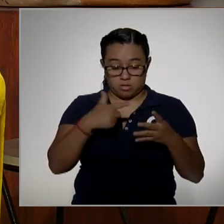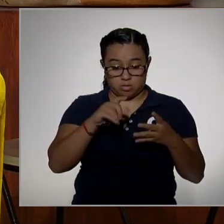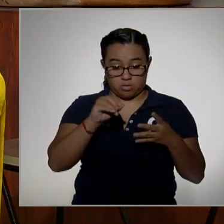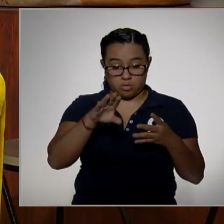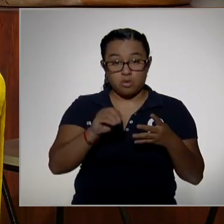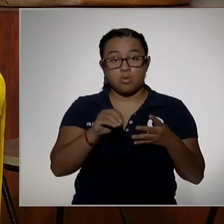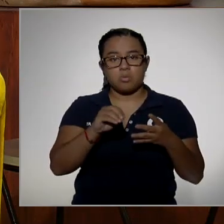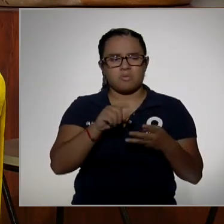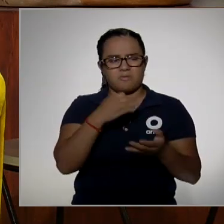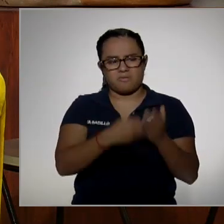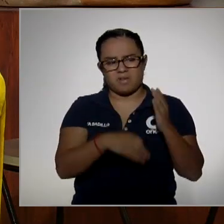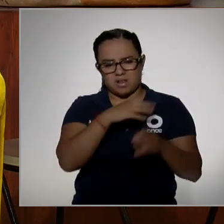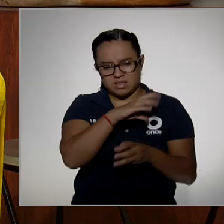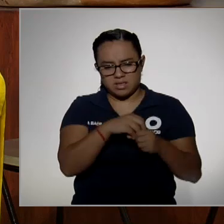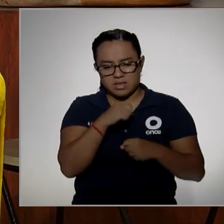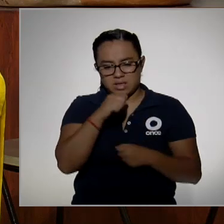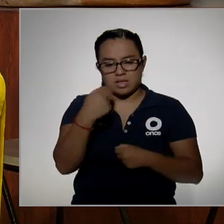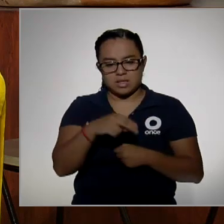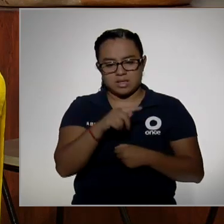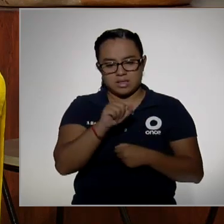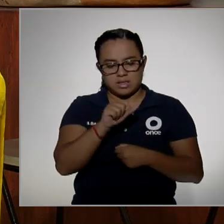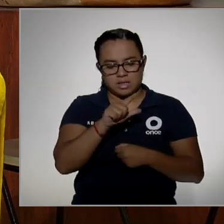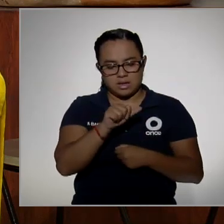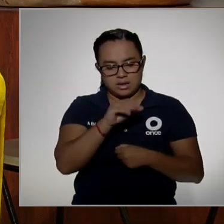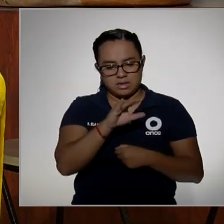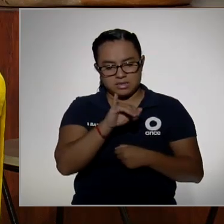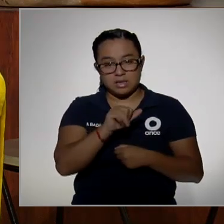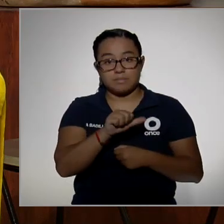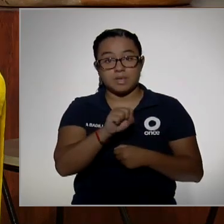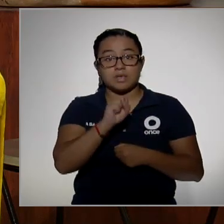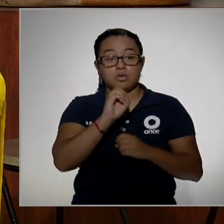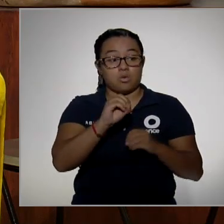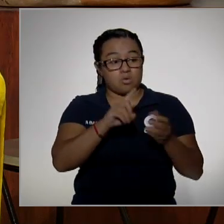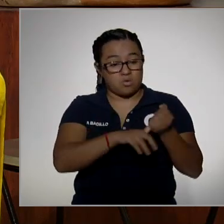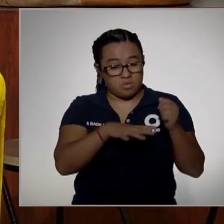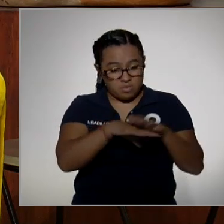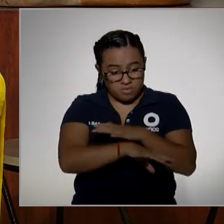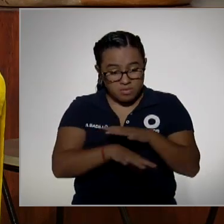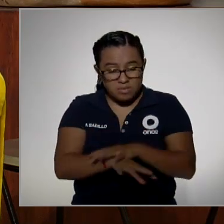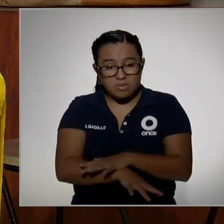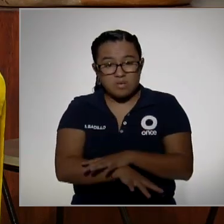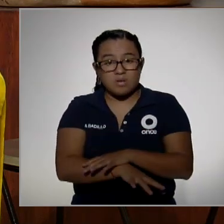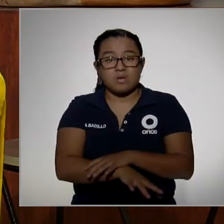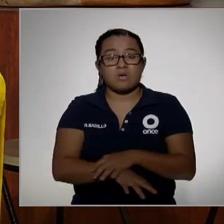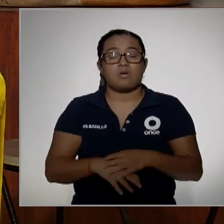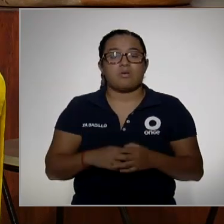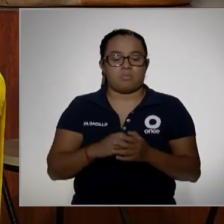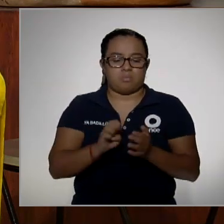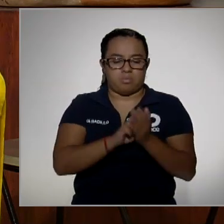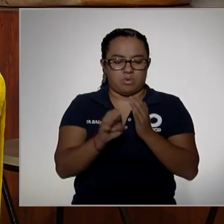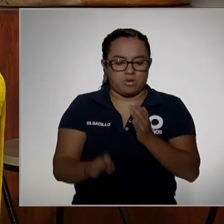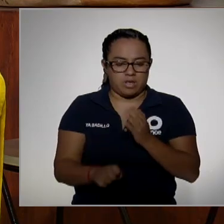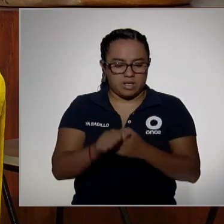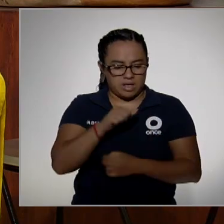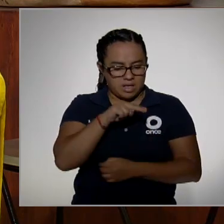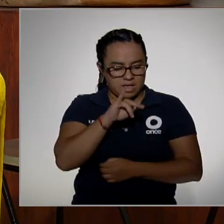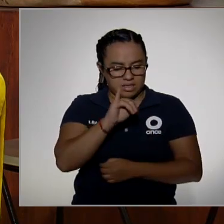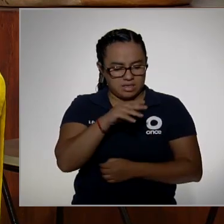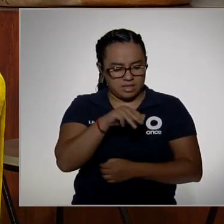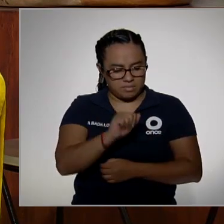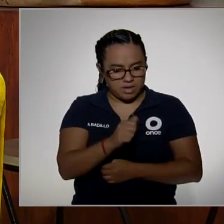incompletos lo llamamos talasemia o cuando son alterados que puede ser por alteraciones en la estructura del mismo que es la anemia drepanocítica